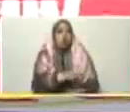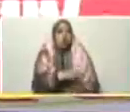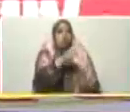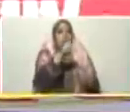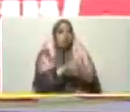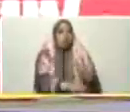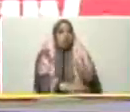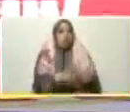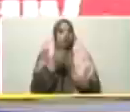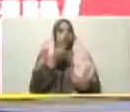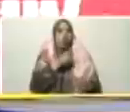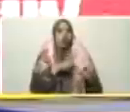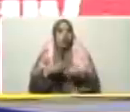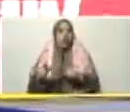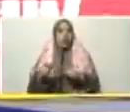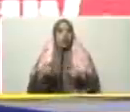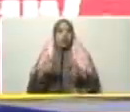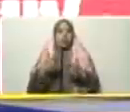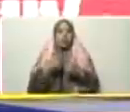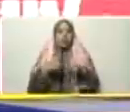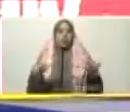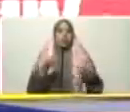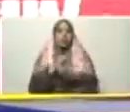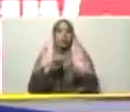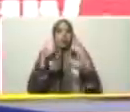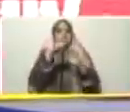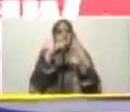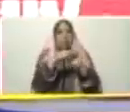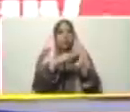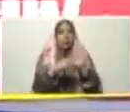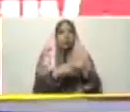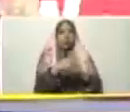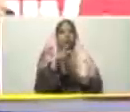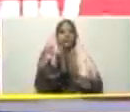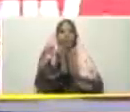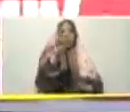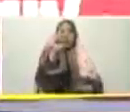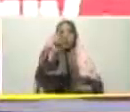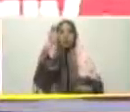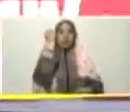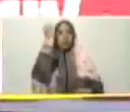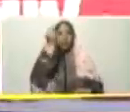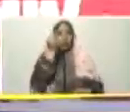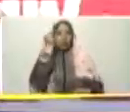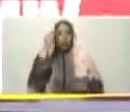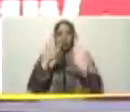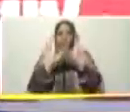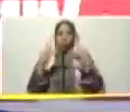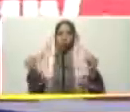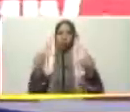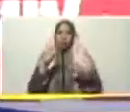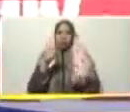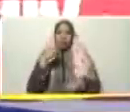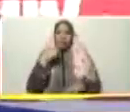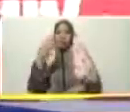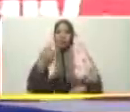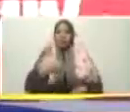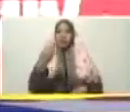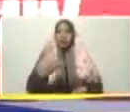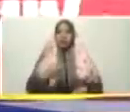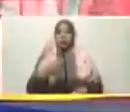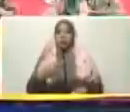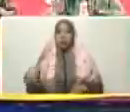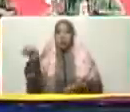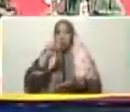de las líneas estratégicas de las tres erres punto net pensemos todo a partir de las certezas lorre